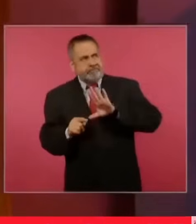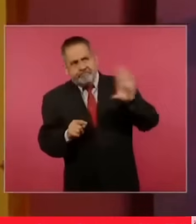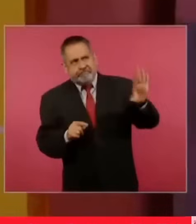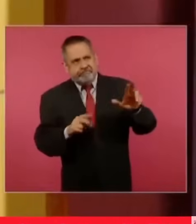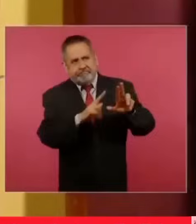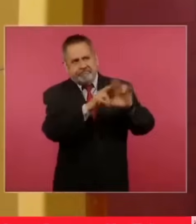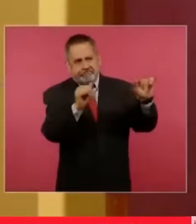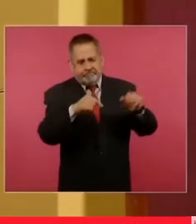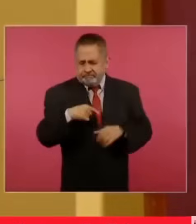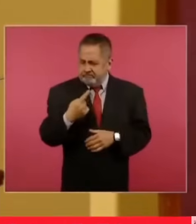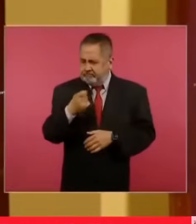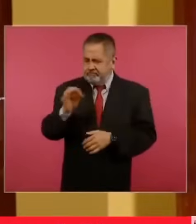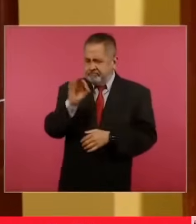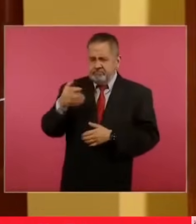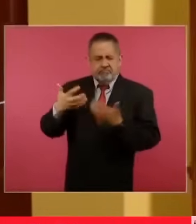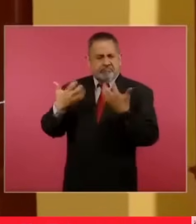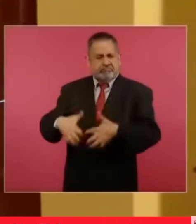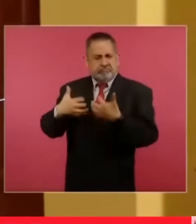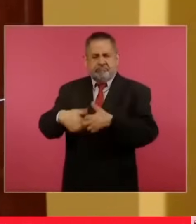platicamos.